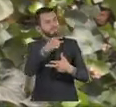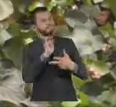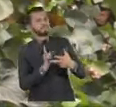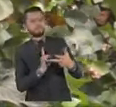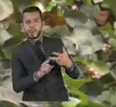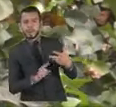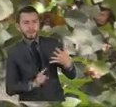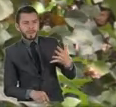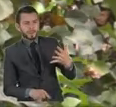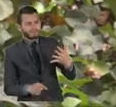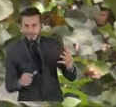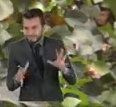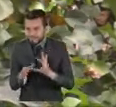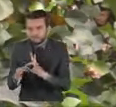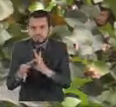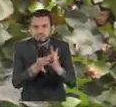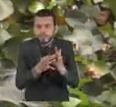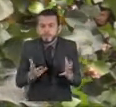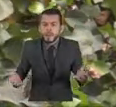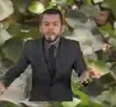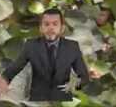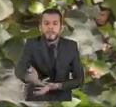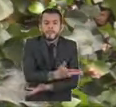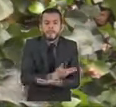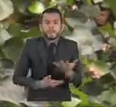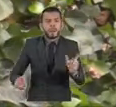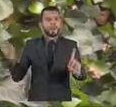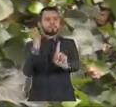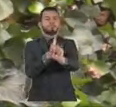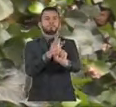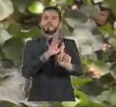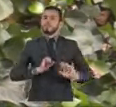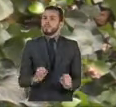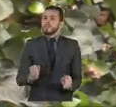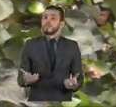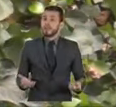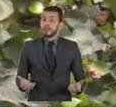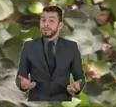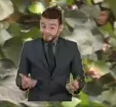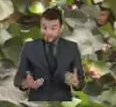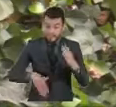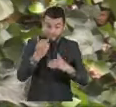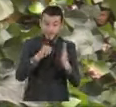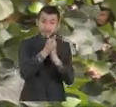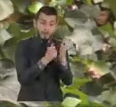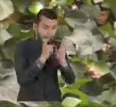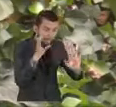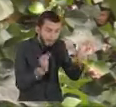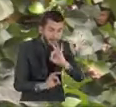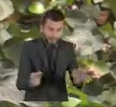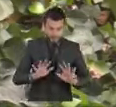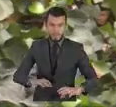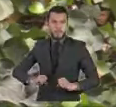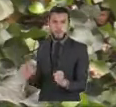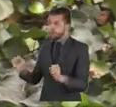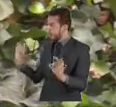ciudad, hacia esa visión de ciudad compartida mediante la agenda que queremos establecer para la Bogotá de los 500